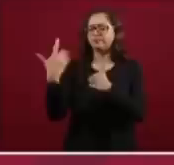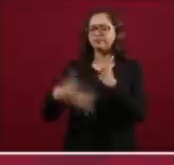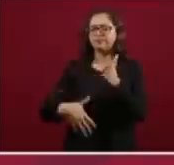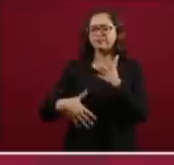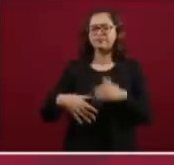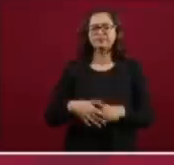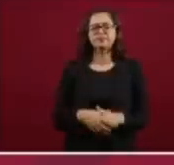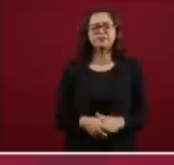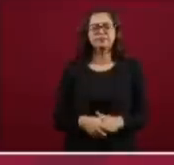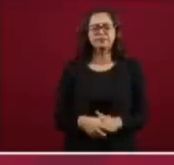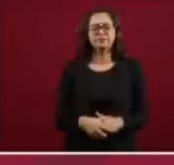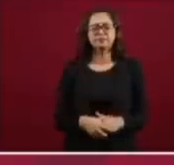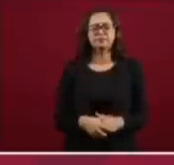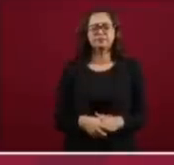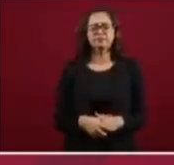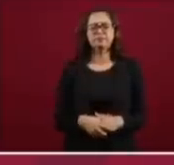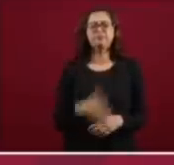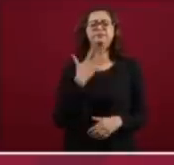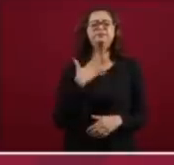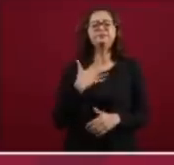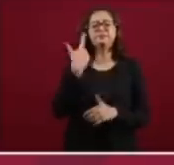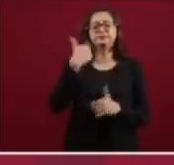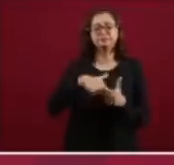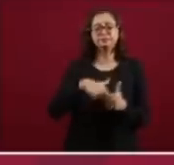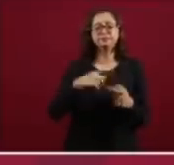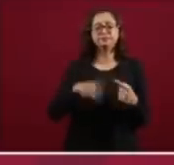combustibles gasolinas